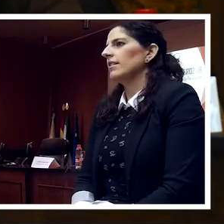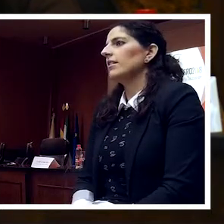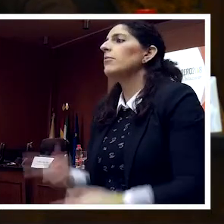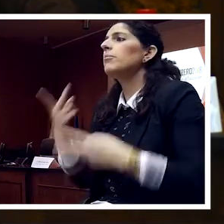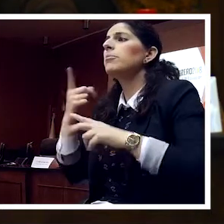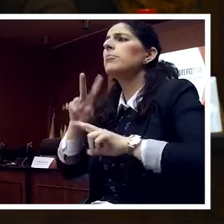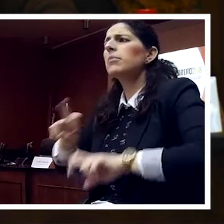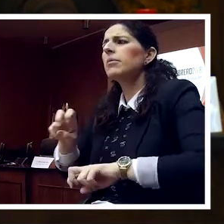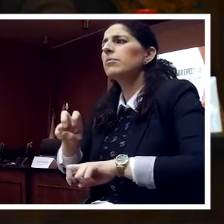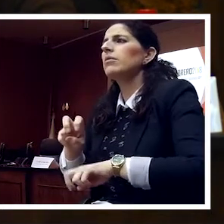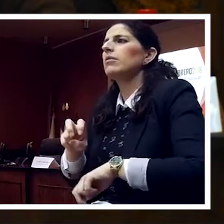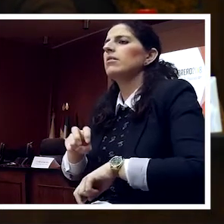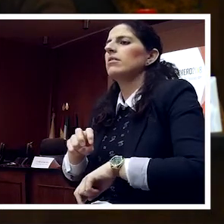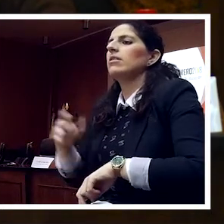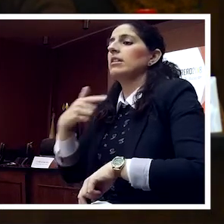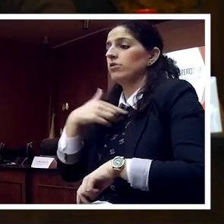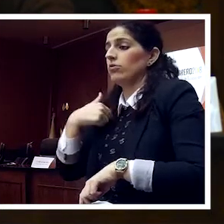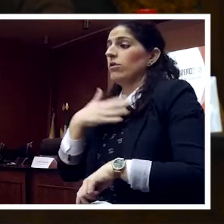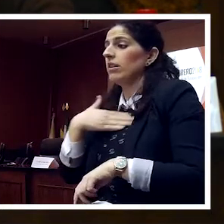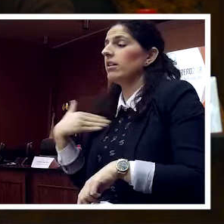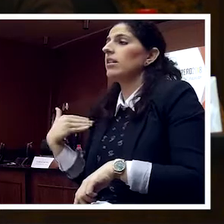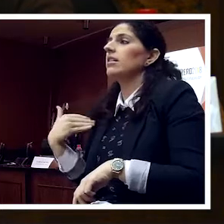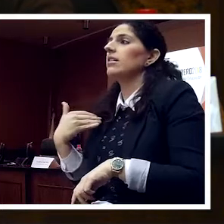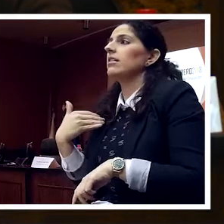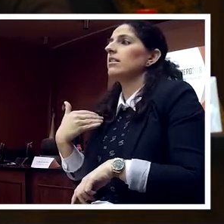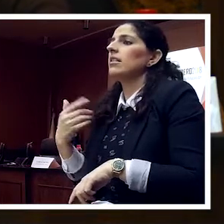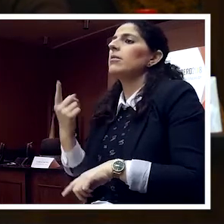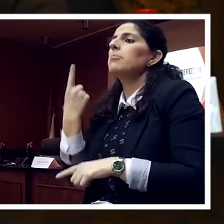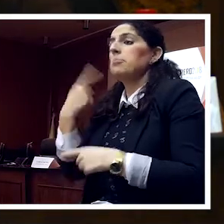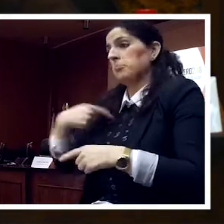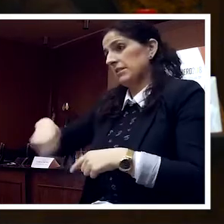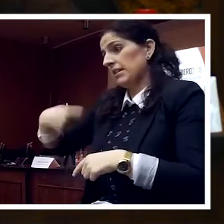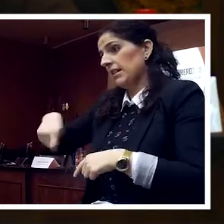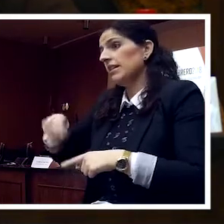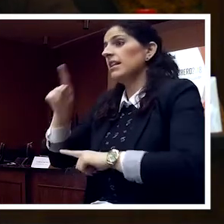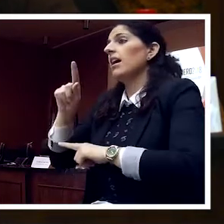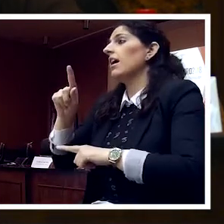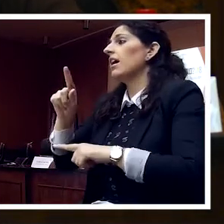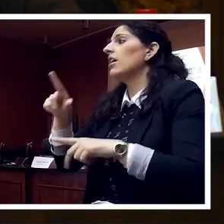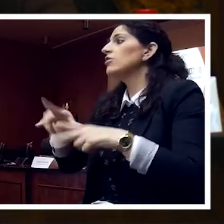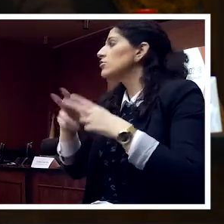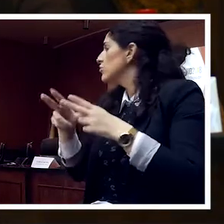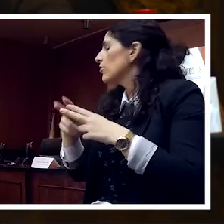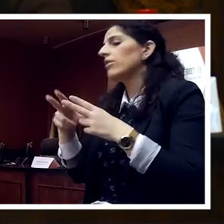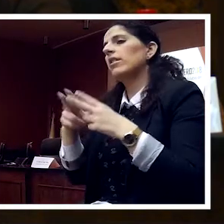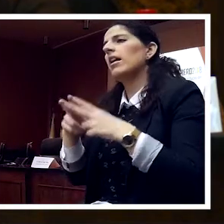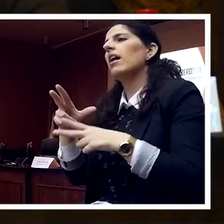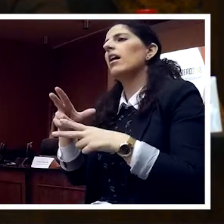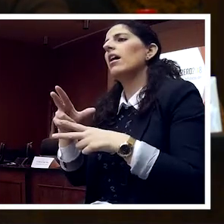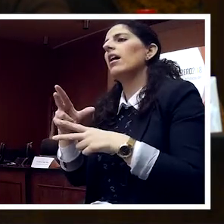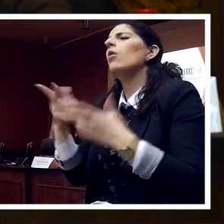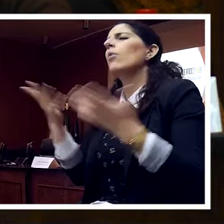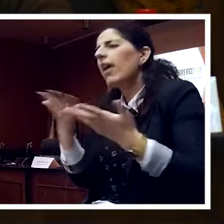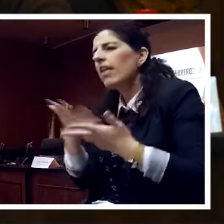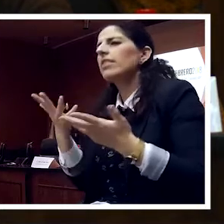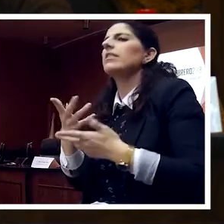En principio, yo quería, como presidenta de una sociedad de urgencias